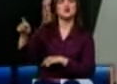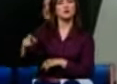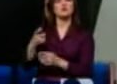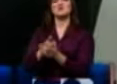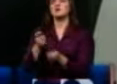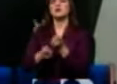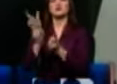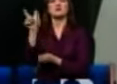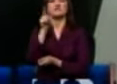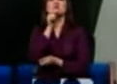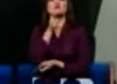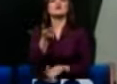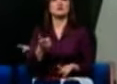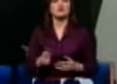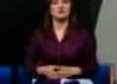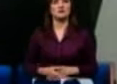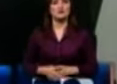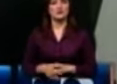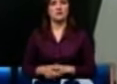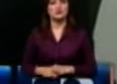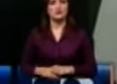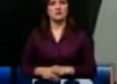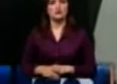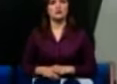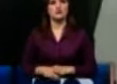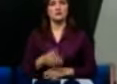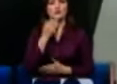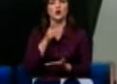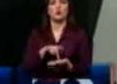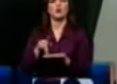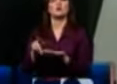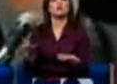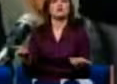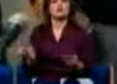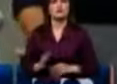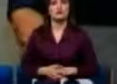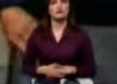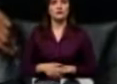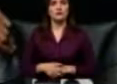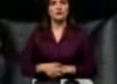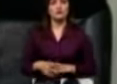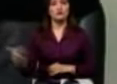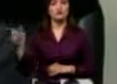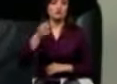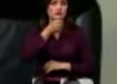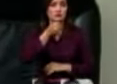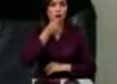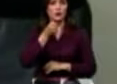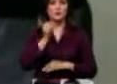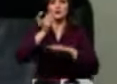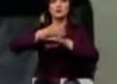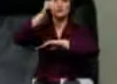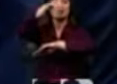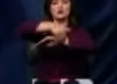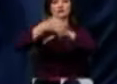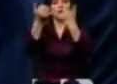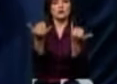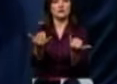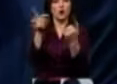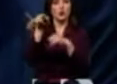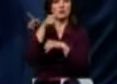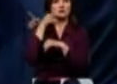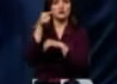entradas, señor Villacís. ¿Cómo le pagaron, señor Villacís? En una rueda de prensa ofrecida en horas de la tarde de hoy,